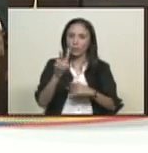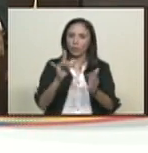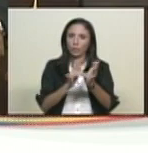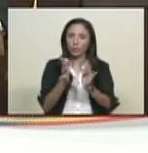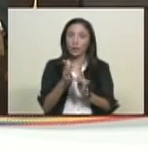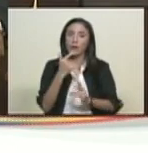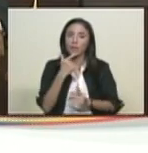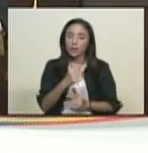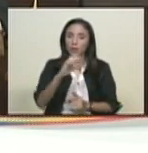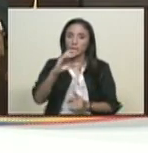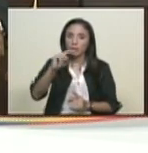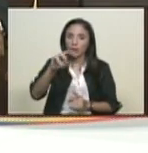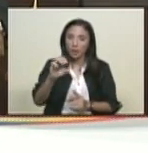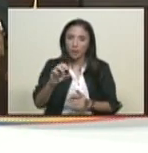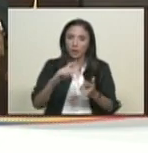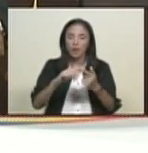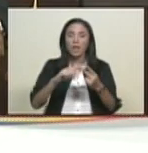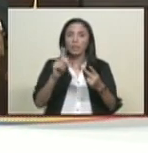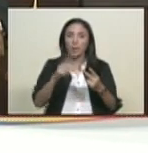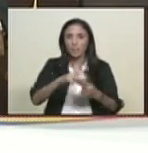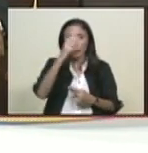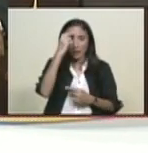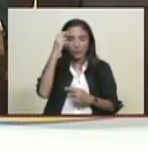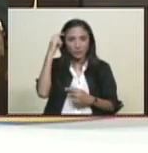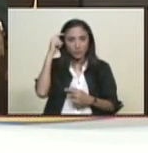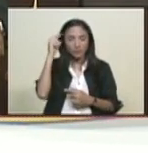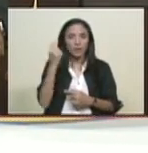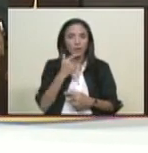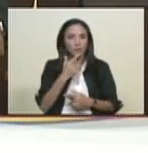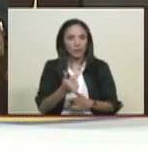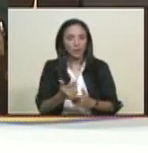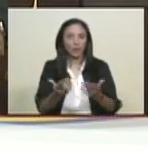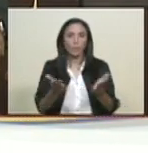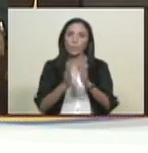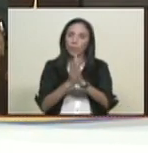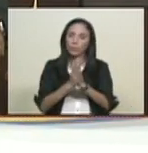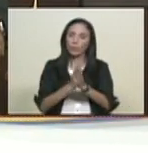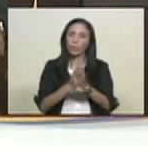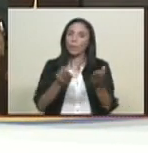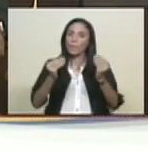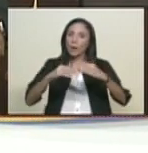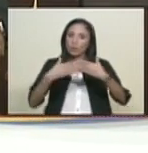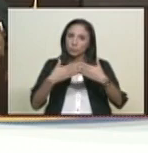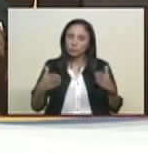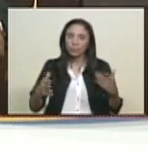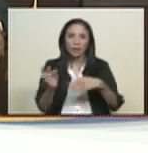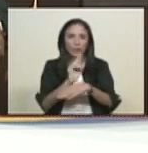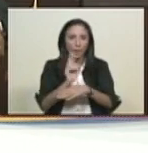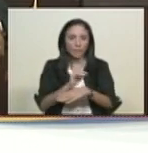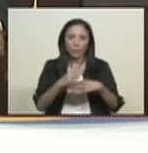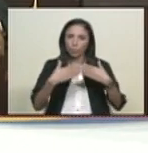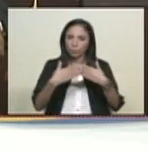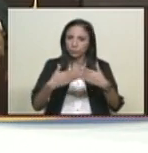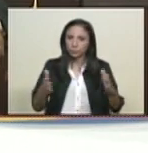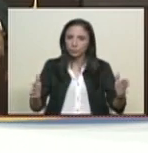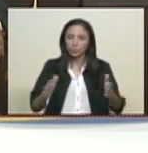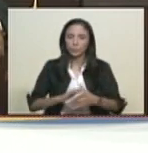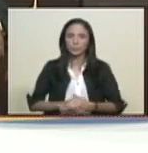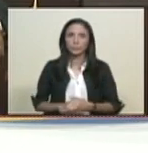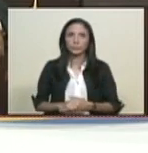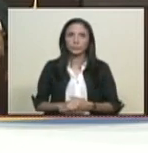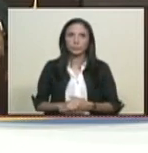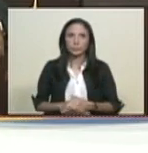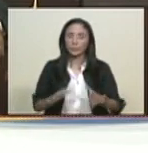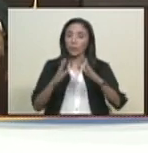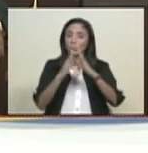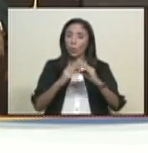la instrucción al canciller de la República Bolivariana de Venezuela para que se proceda de inmediato a abrir el consulado en Miami